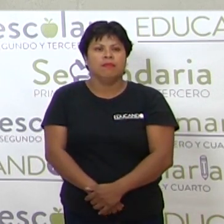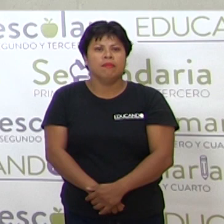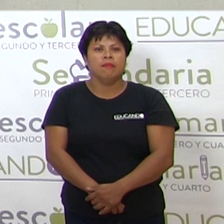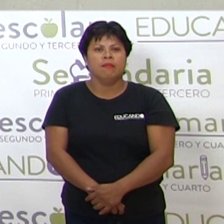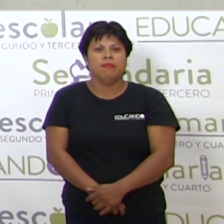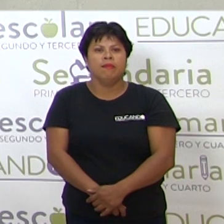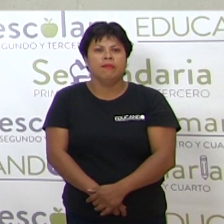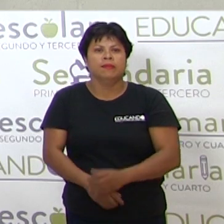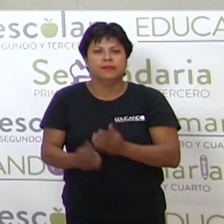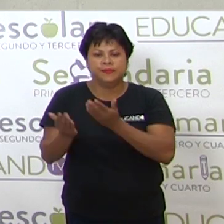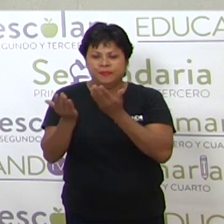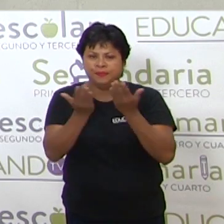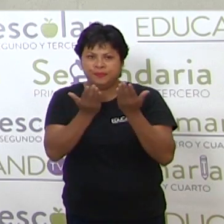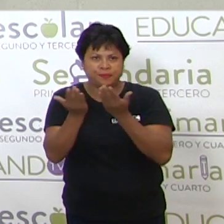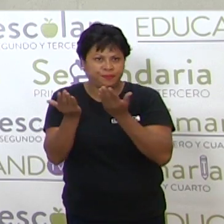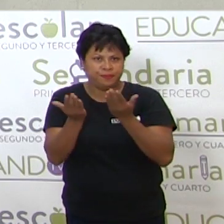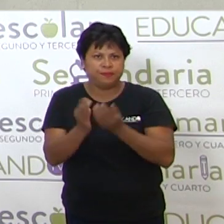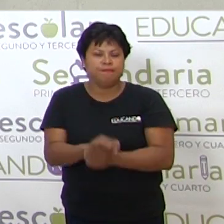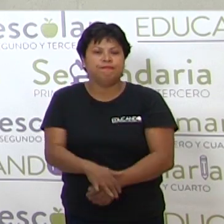lee